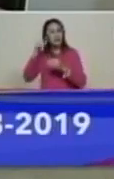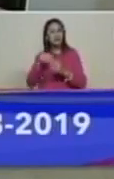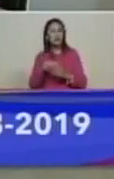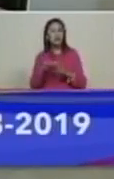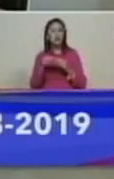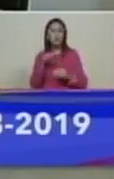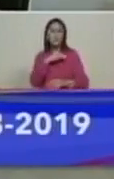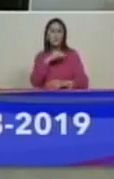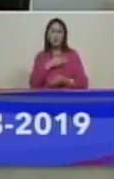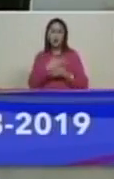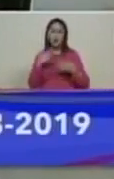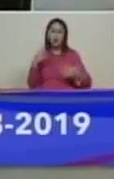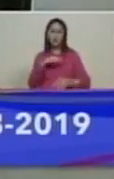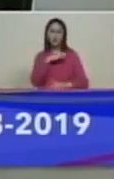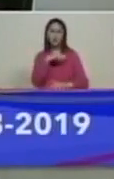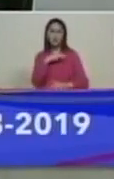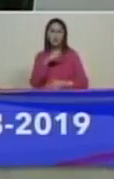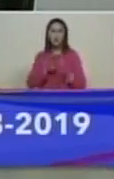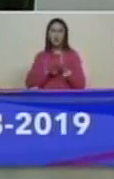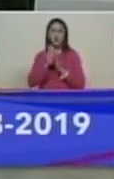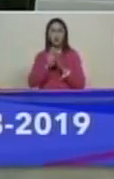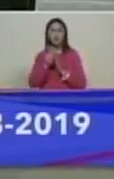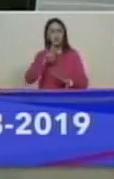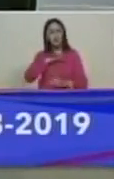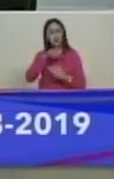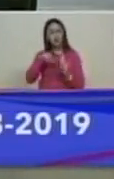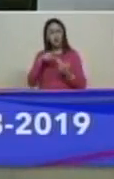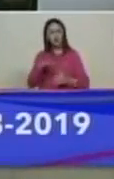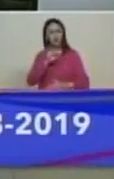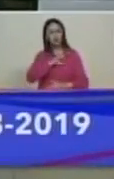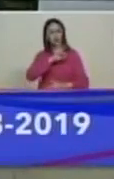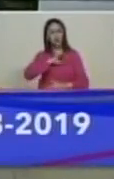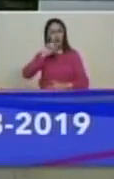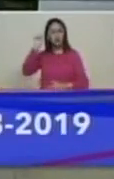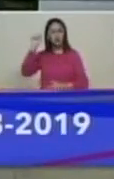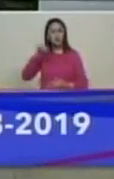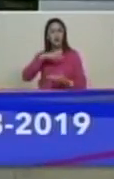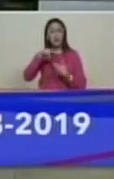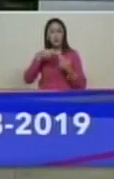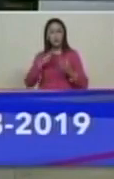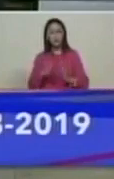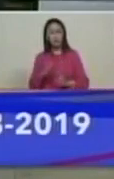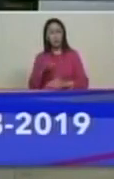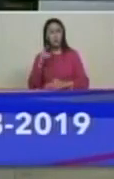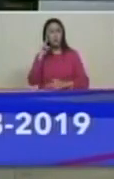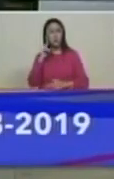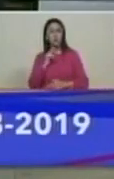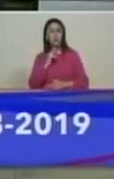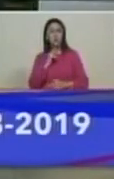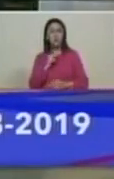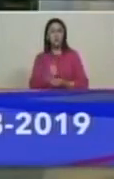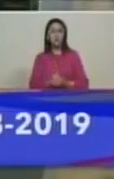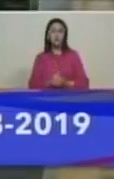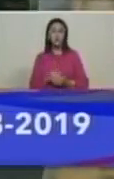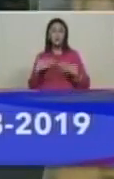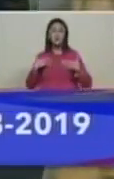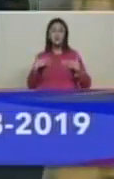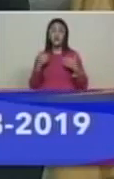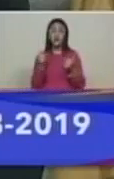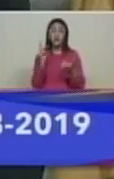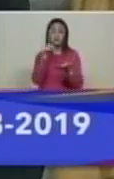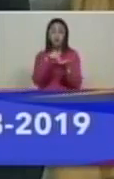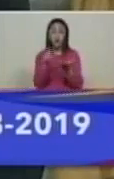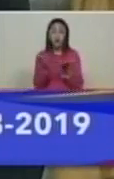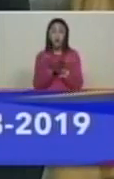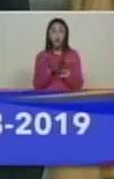misiones, grandes misiones, avances y logros de la revolución socialista, de la revolución bolivariana. Que la salud vaya a la